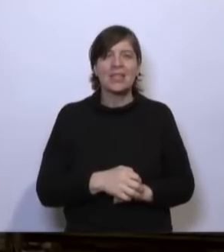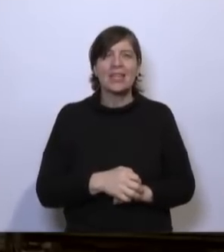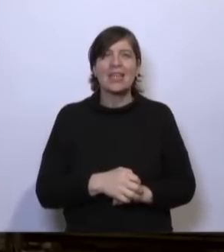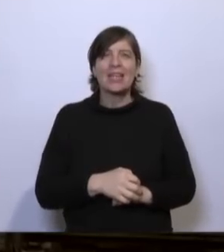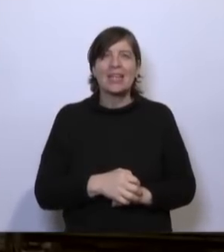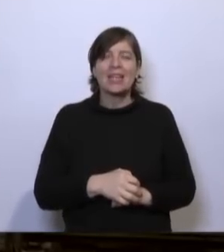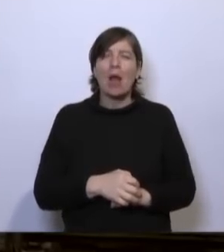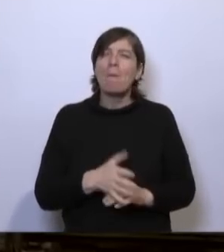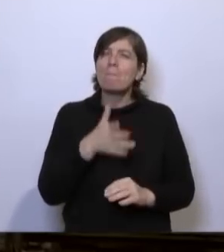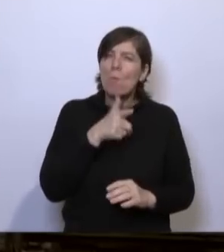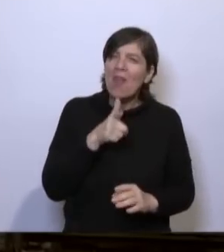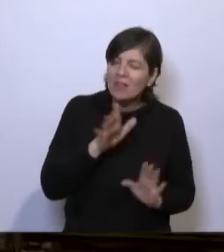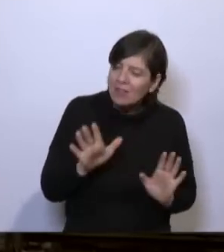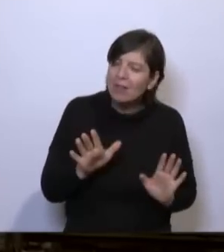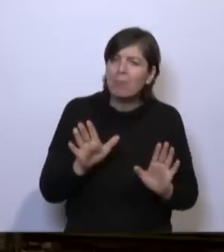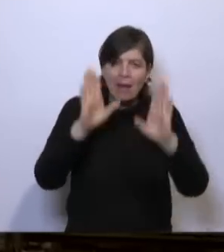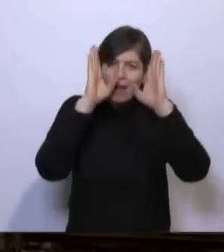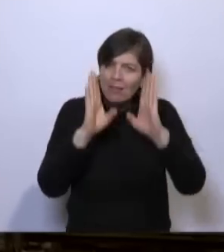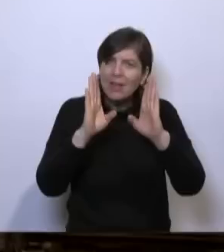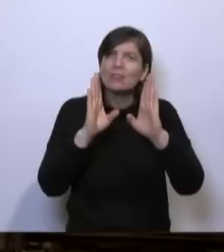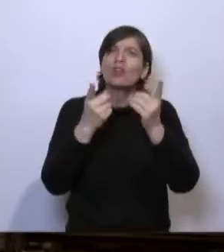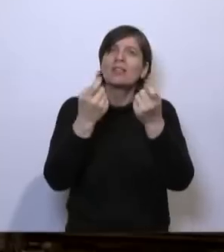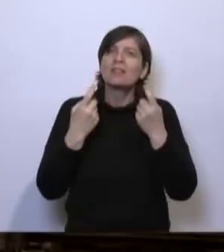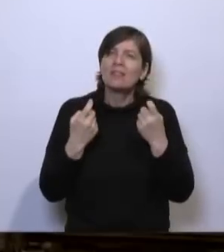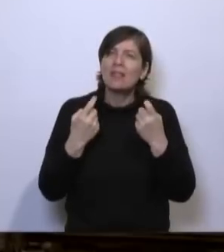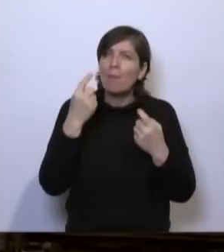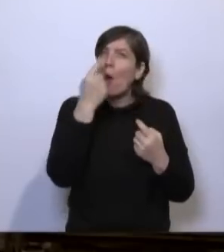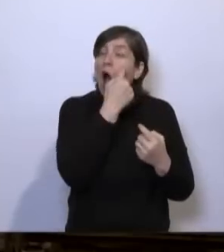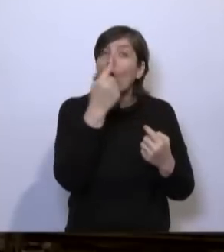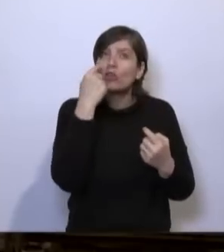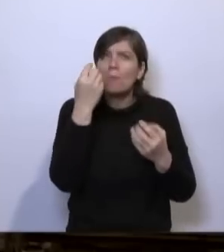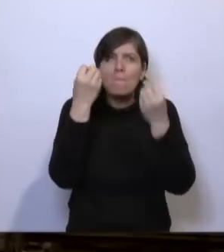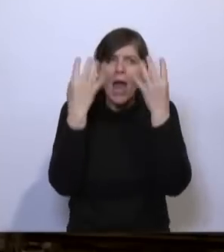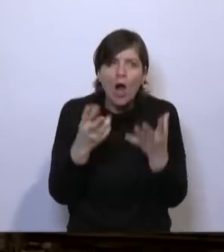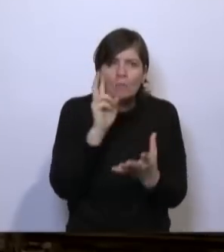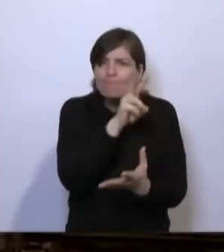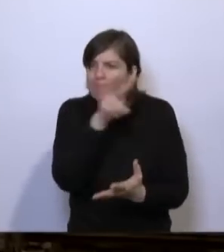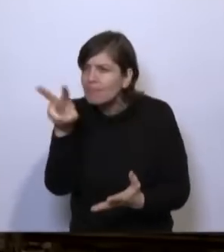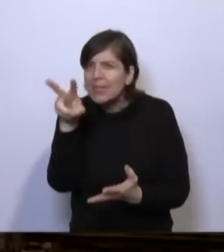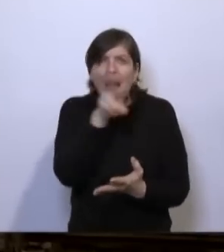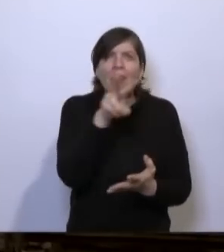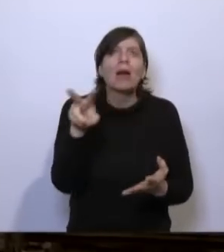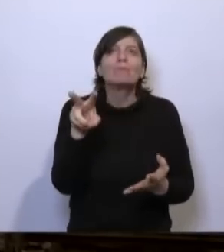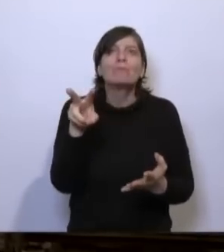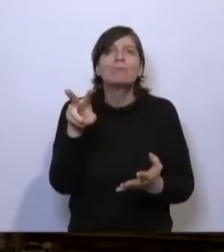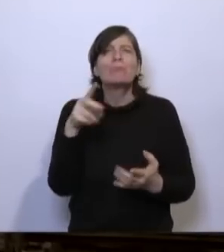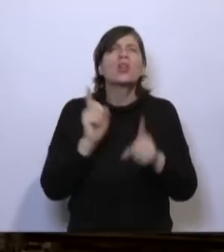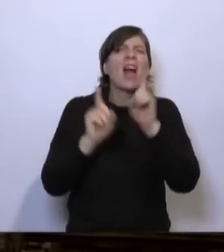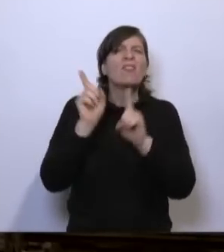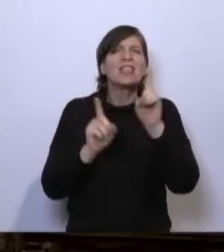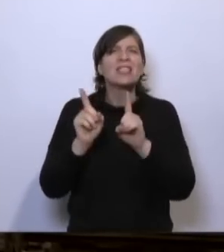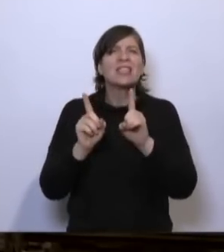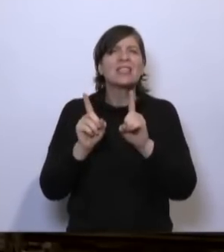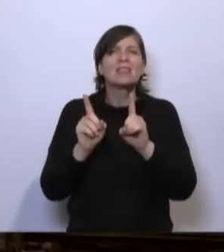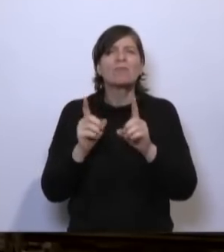Quizá para estar atentos tengamos que agudizar la mirada, porque muchas veces nos gana